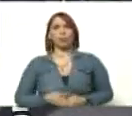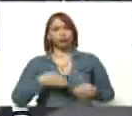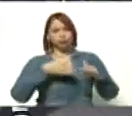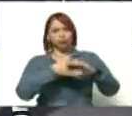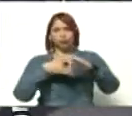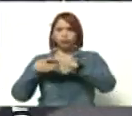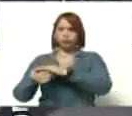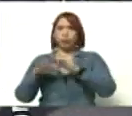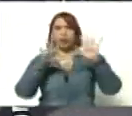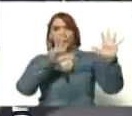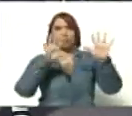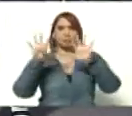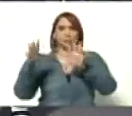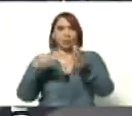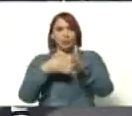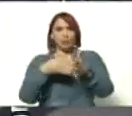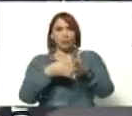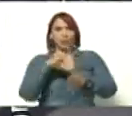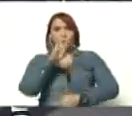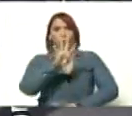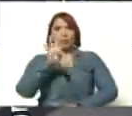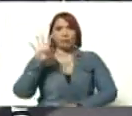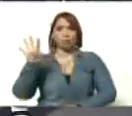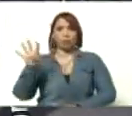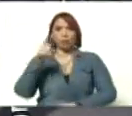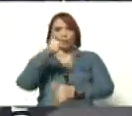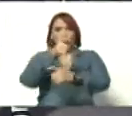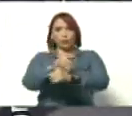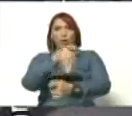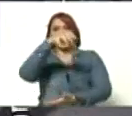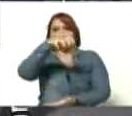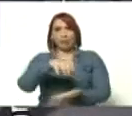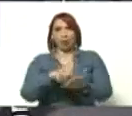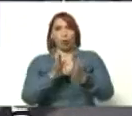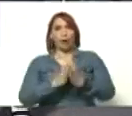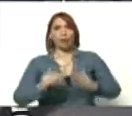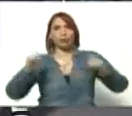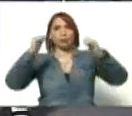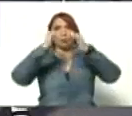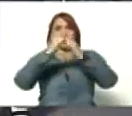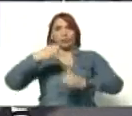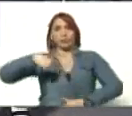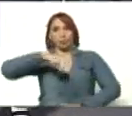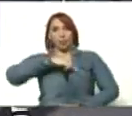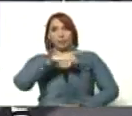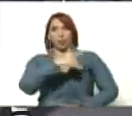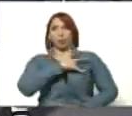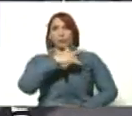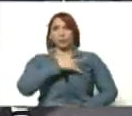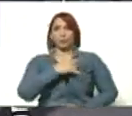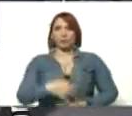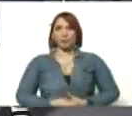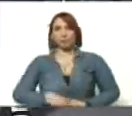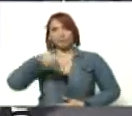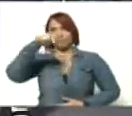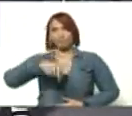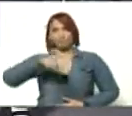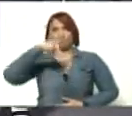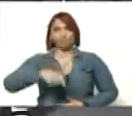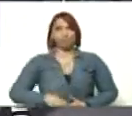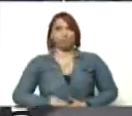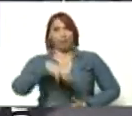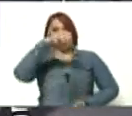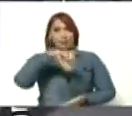los 19.044 egresados del Estado de Anzoátegui en nuestras universidades. Desde acá, desde el